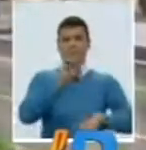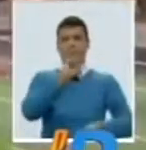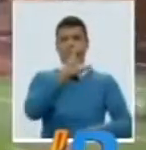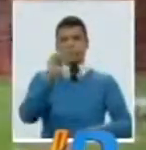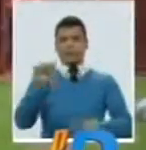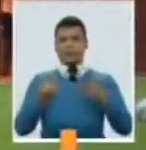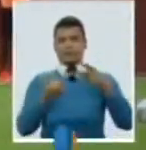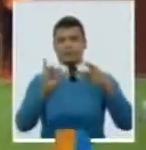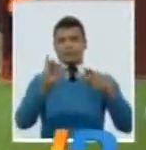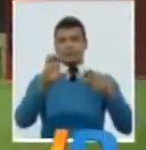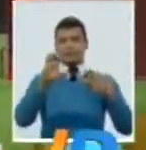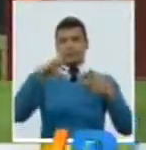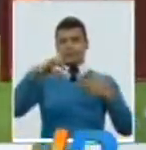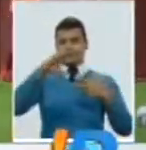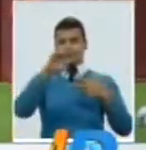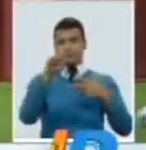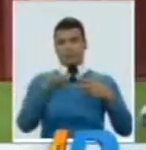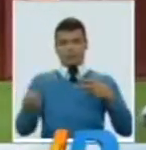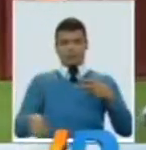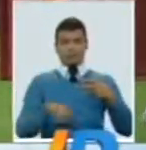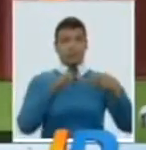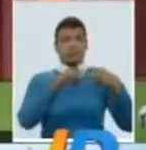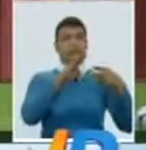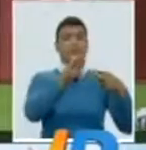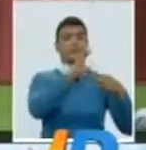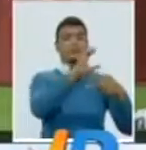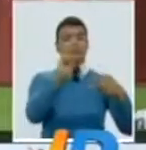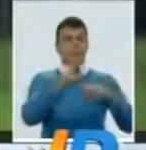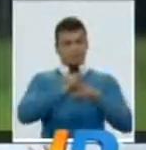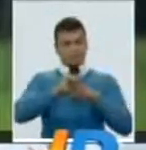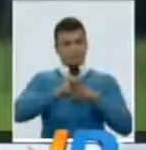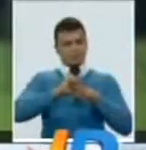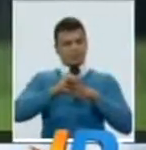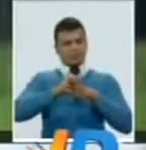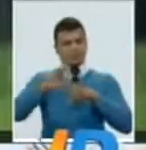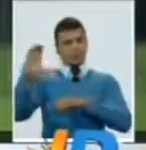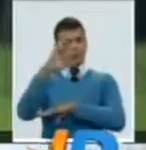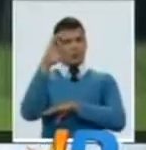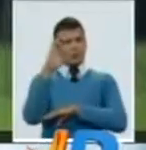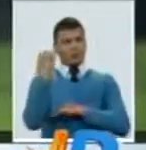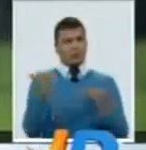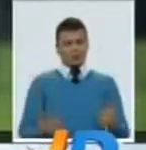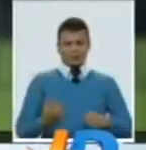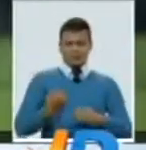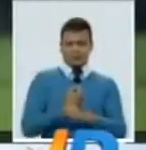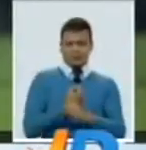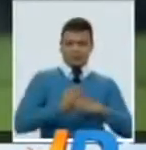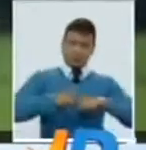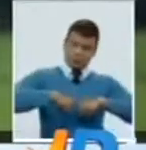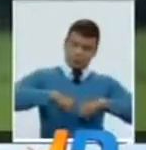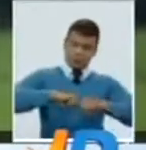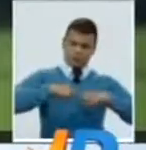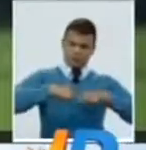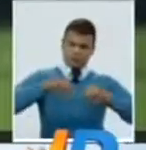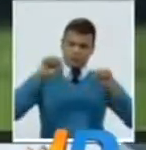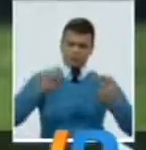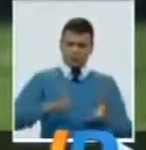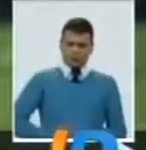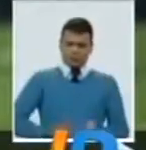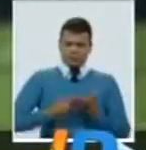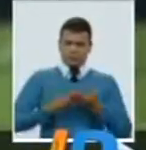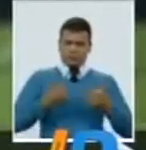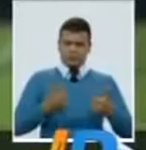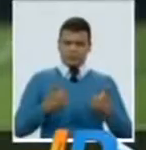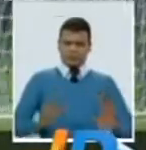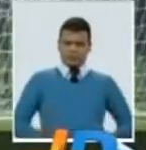Yepes. El delantero del Sevilla, Carlos Vaca, entrenó con la selección Colombia, en donde realizó trabajos de esfuerzo para tratar de ponerse en